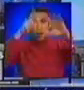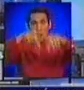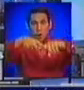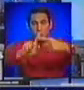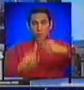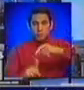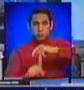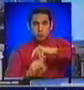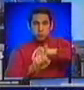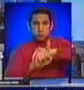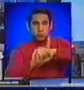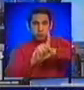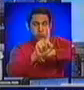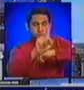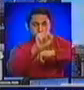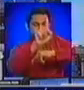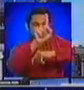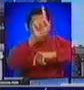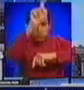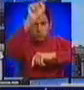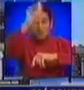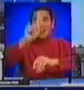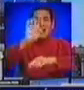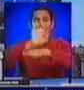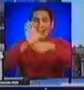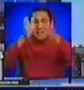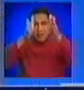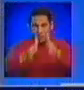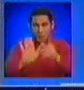el lanzamiento del segundo nanosatélite ecuatoriano,